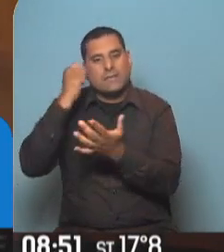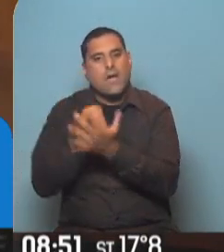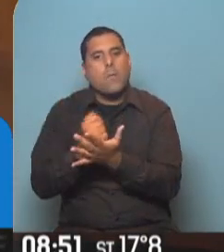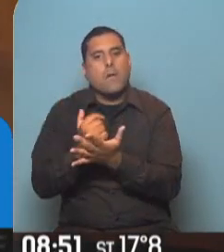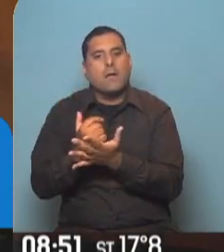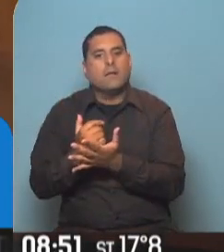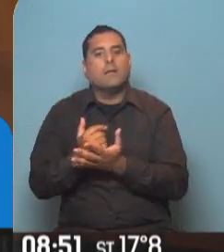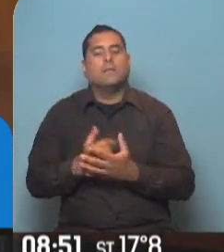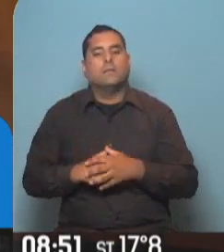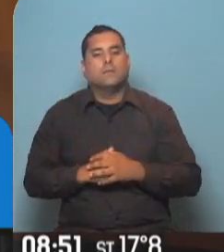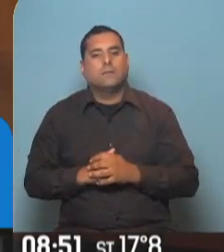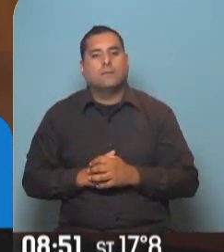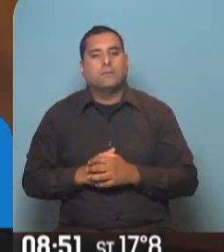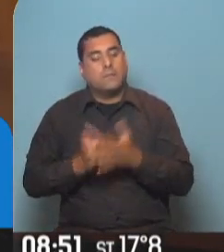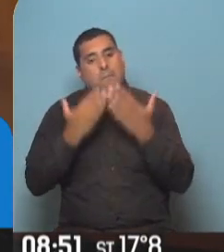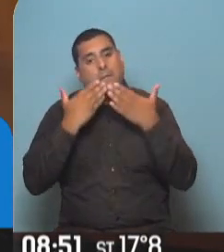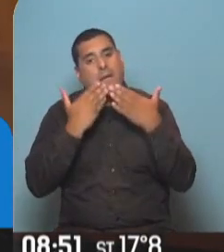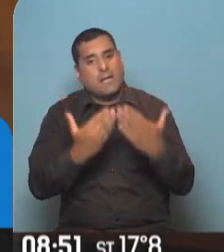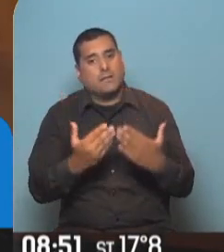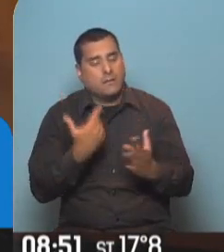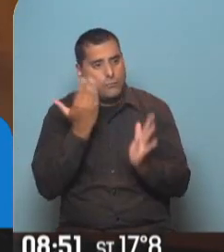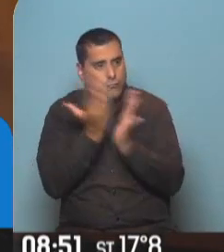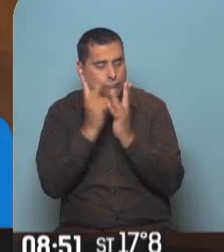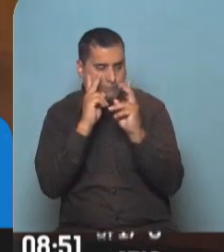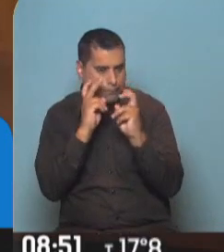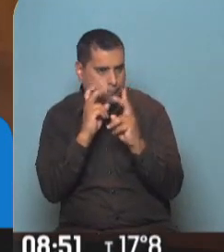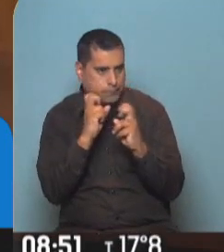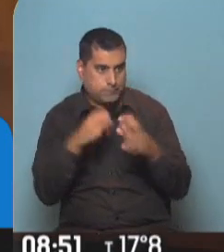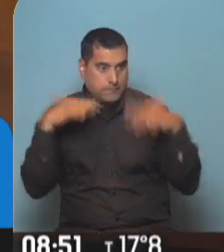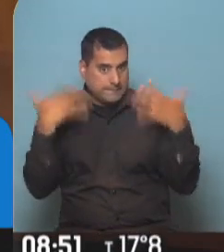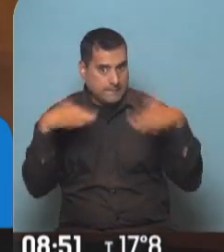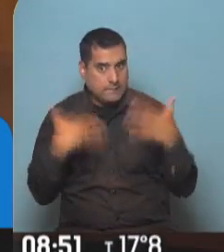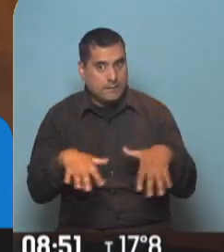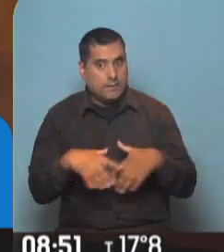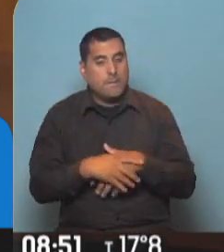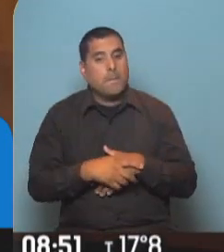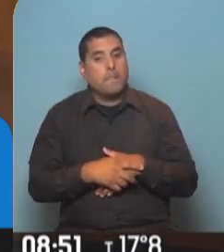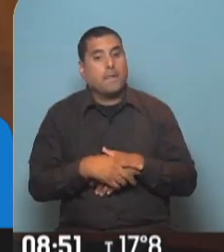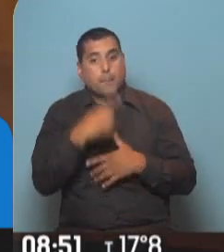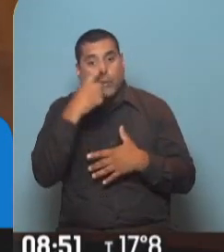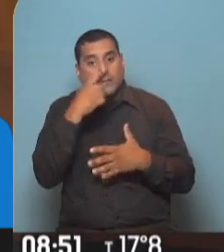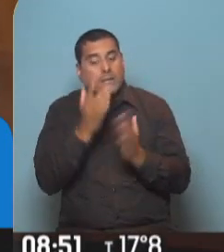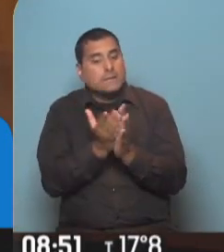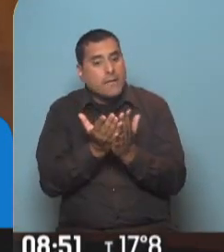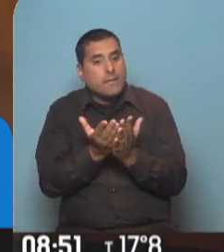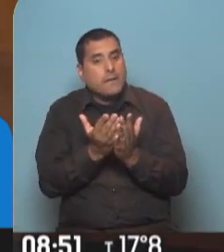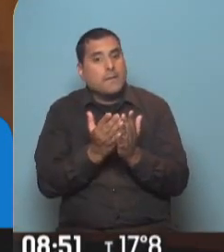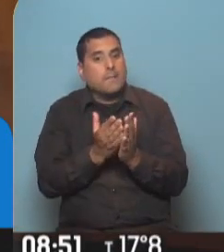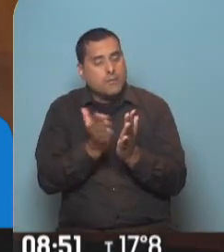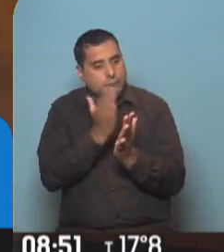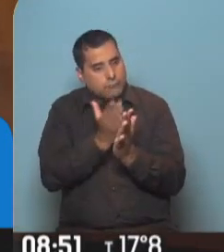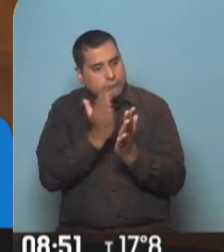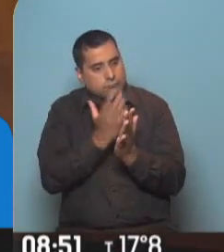del trauma gracias un gran estudio has hecho realmente y bueno interesante y por lo que récord en algunas